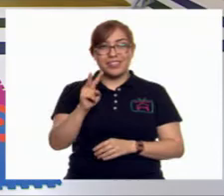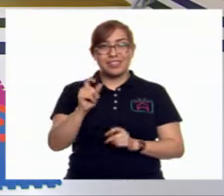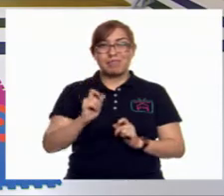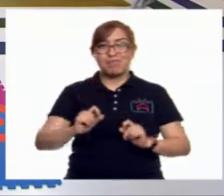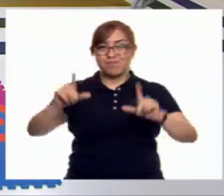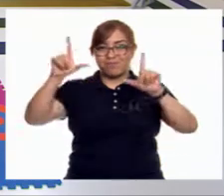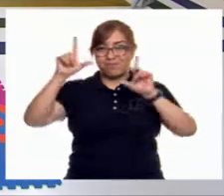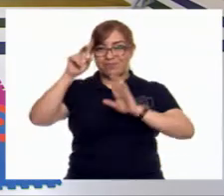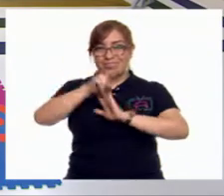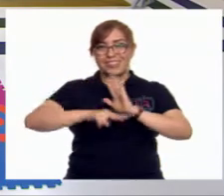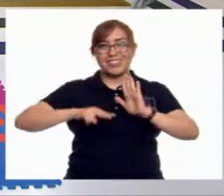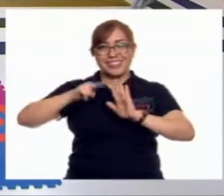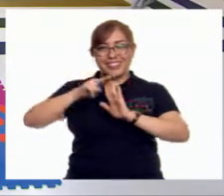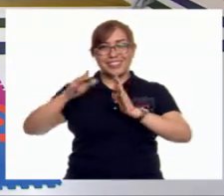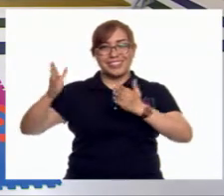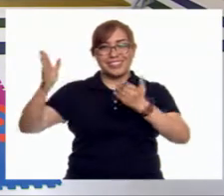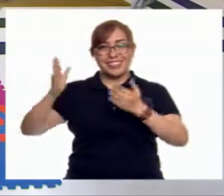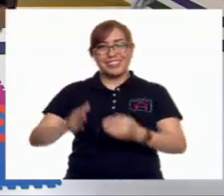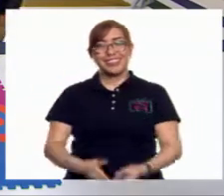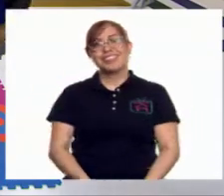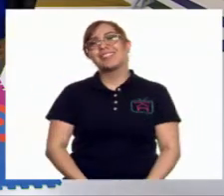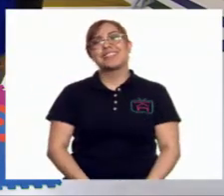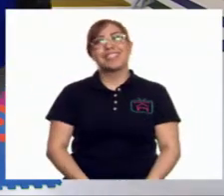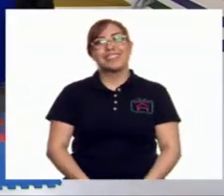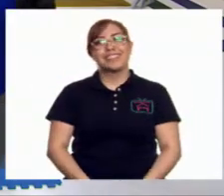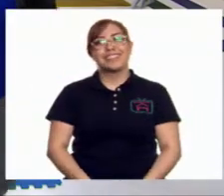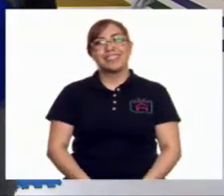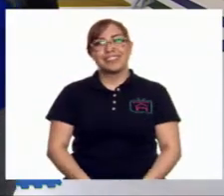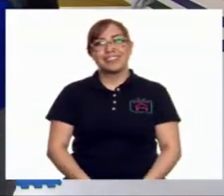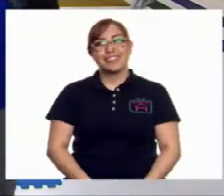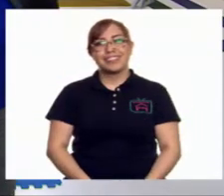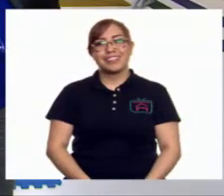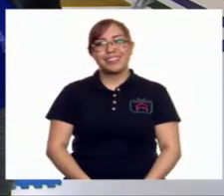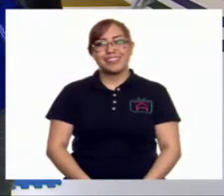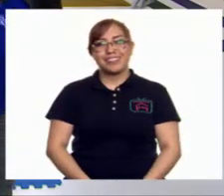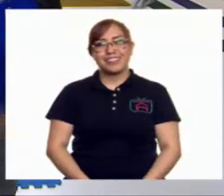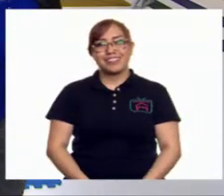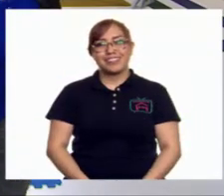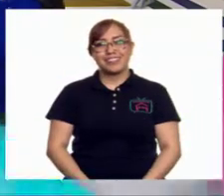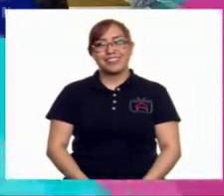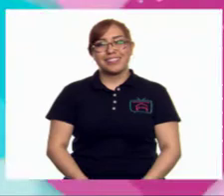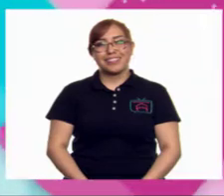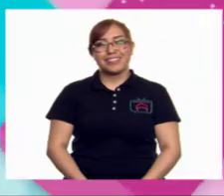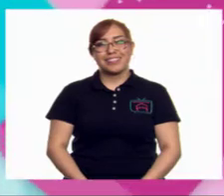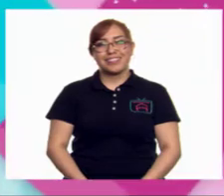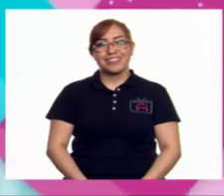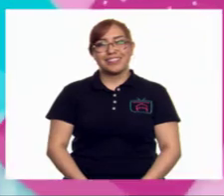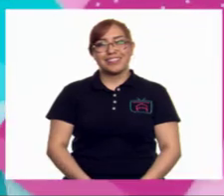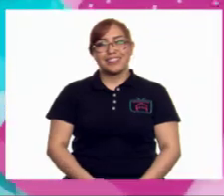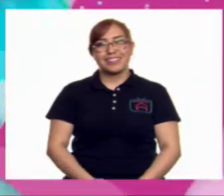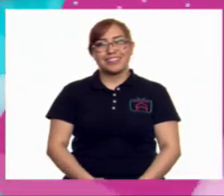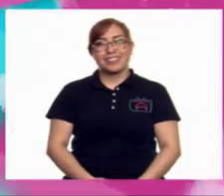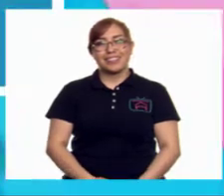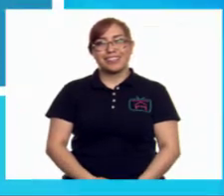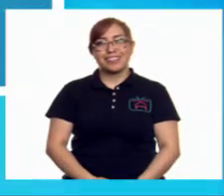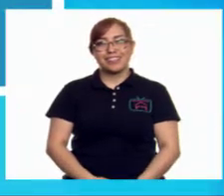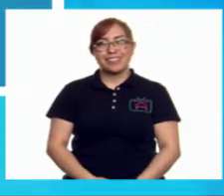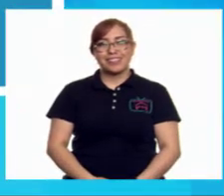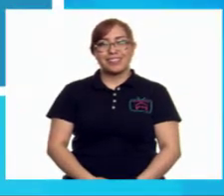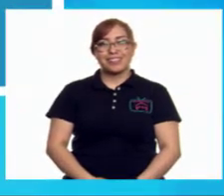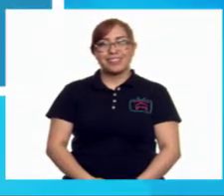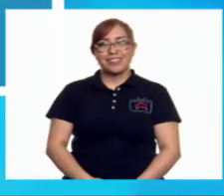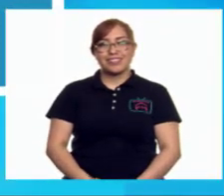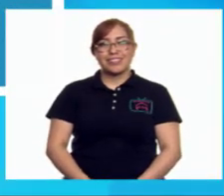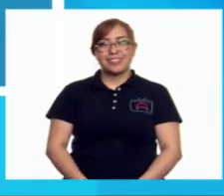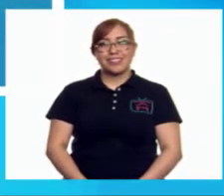cápsula. Cápsula, ahí está. Mira, ahí viene, ahí viene. Se acerca. Ahí va. Oh.